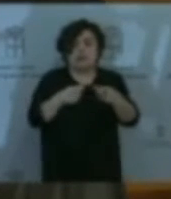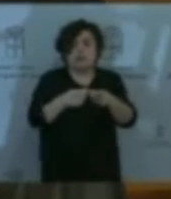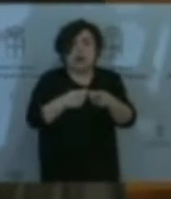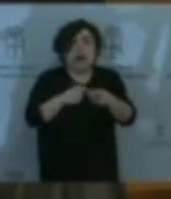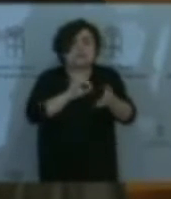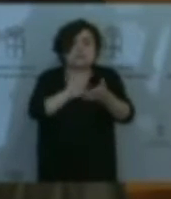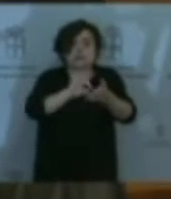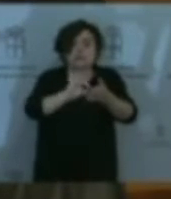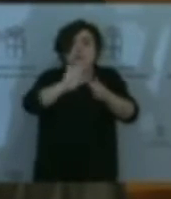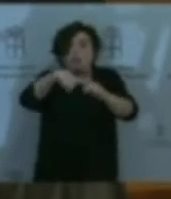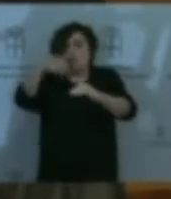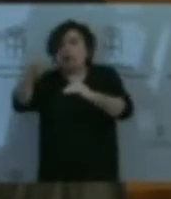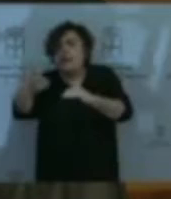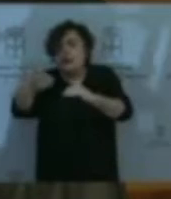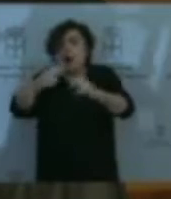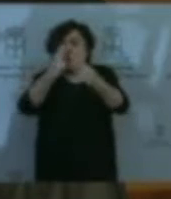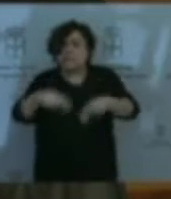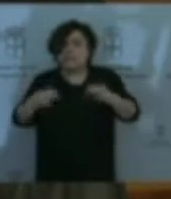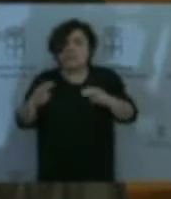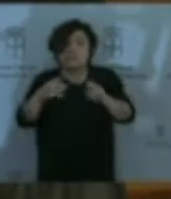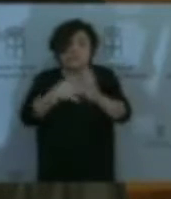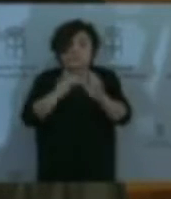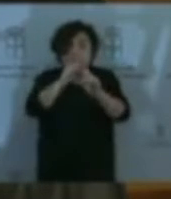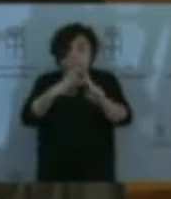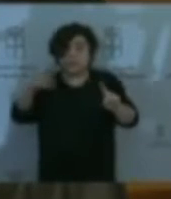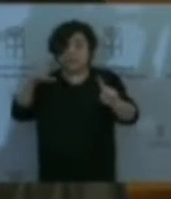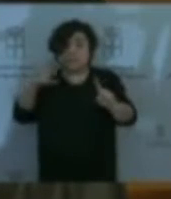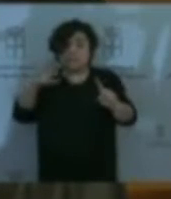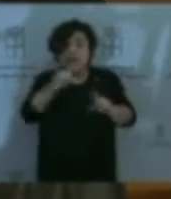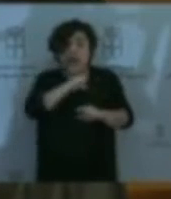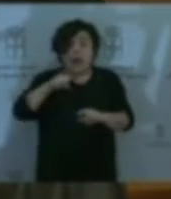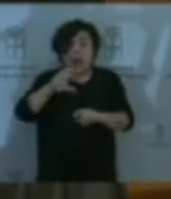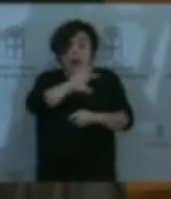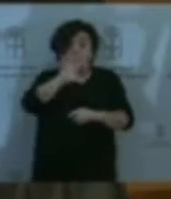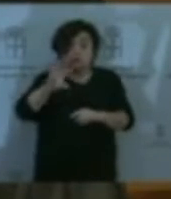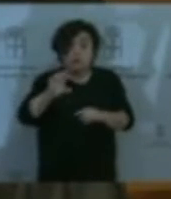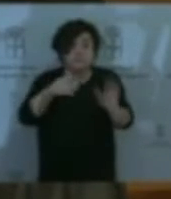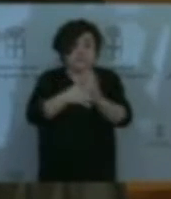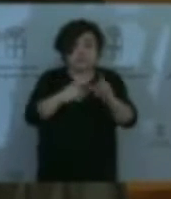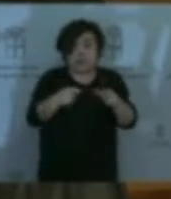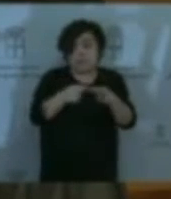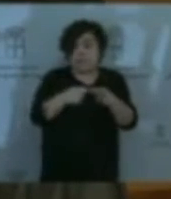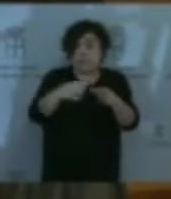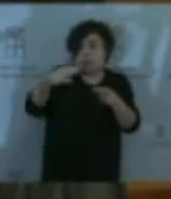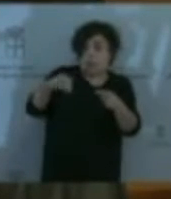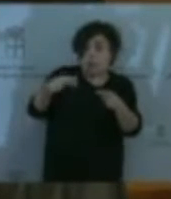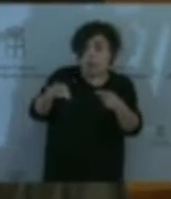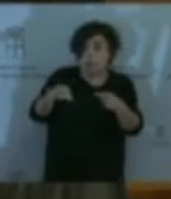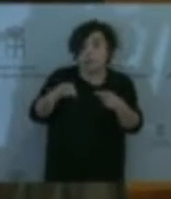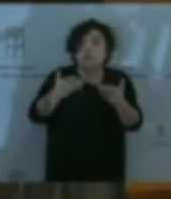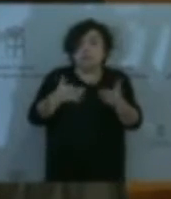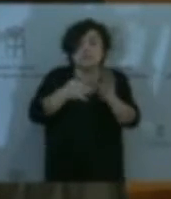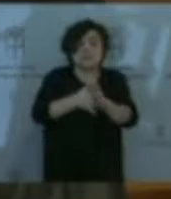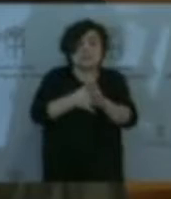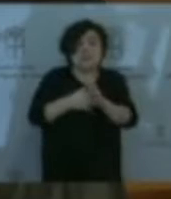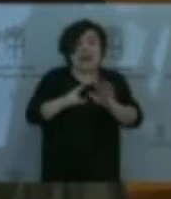vista autonómico, se dispone de un billete único, utilizado cada vez por más usuarios, estando en cifras superiores al 70% en estos momentos de usuarios con